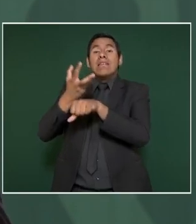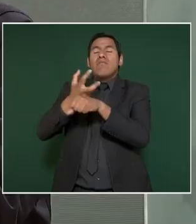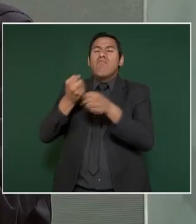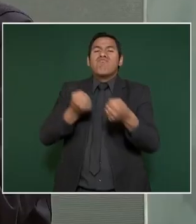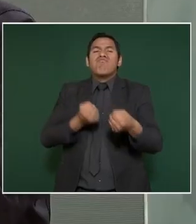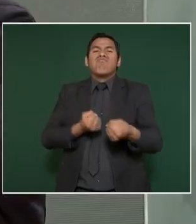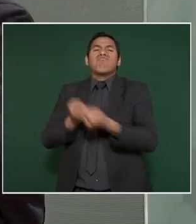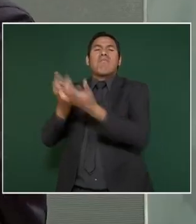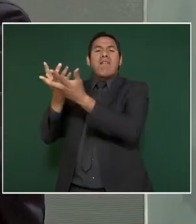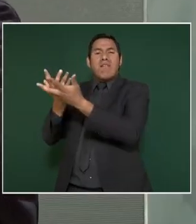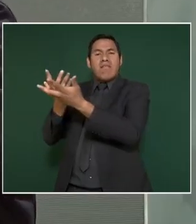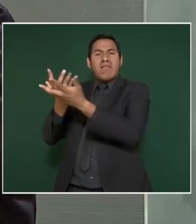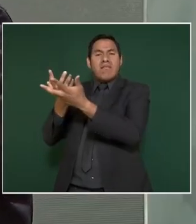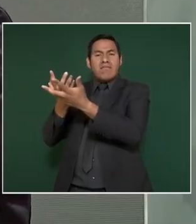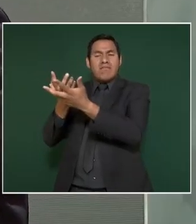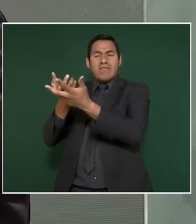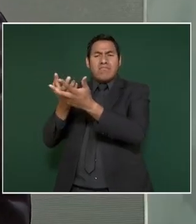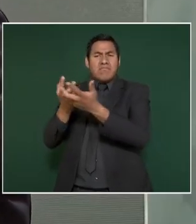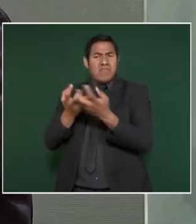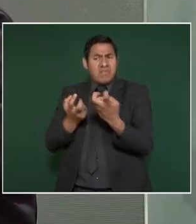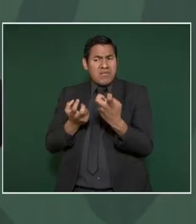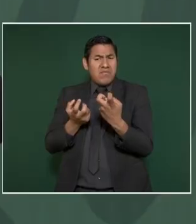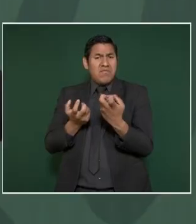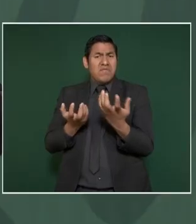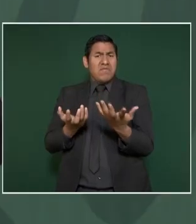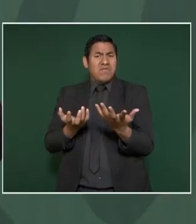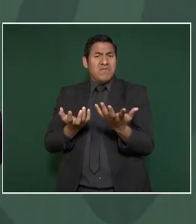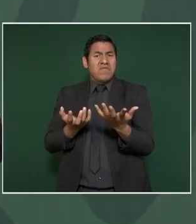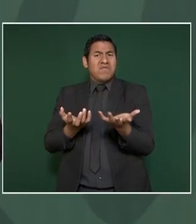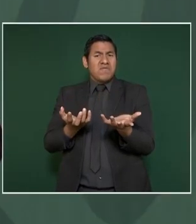cerveza sí Y también aprovechando